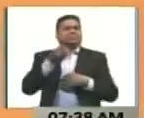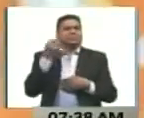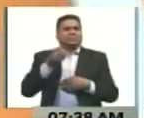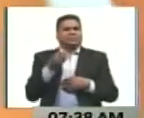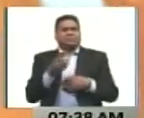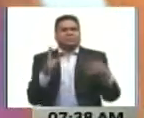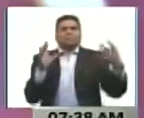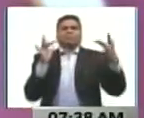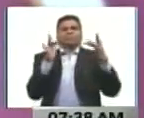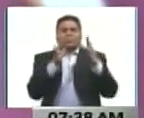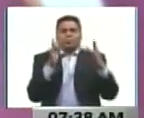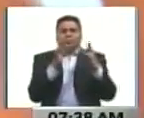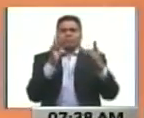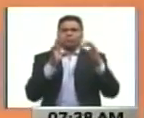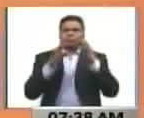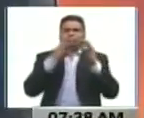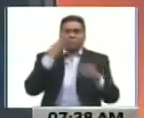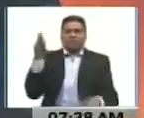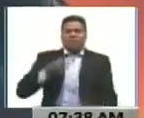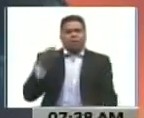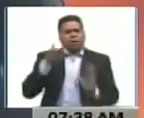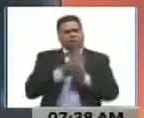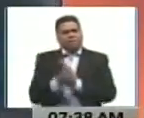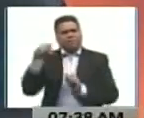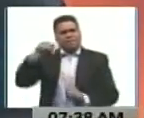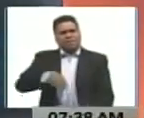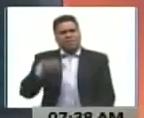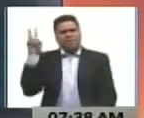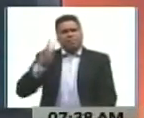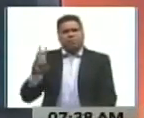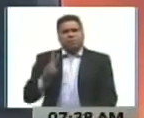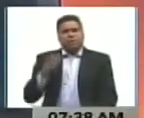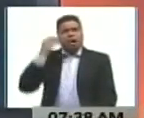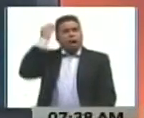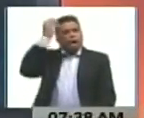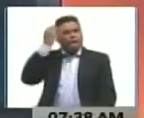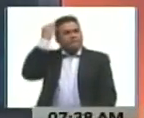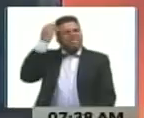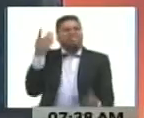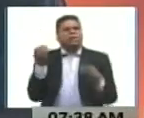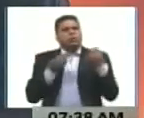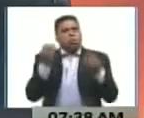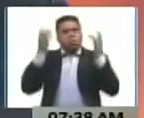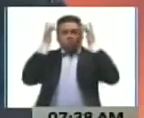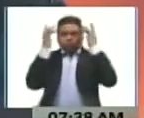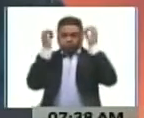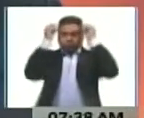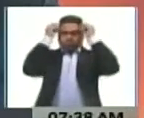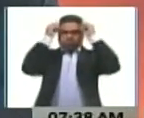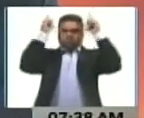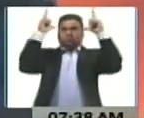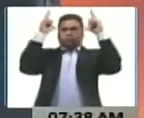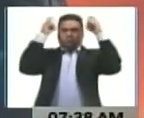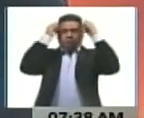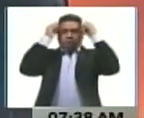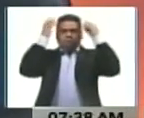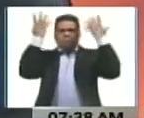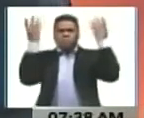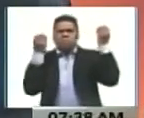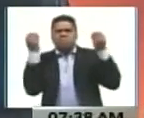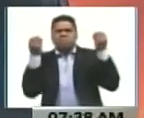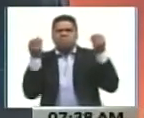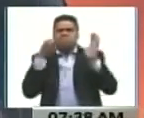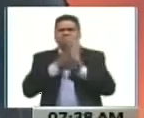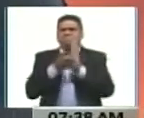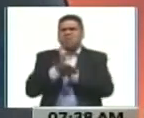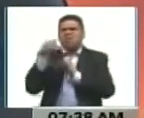relación real con lo que sucede en el país, van a pensar junto a nuestros intelectuales precisamente el devenir y lo que está